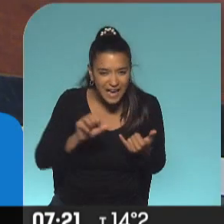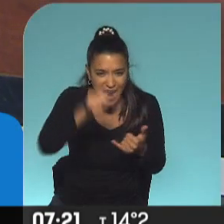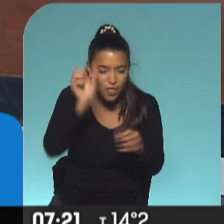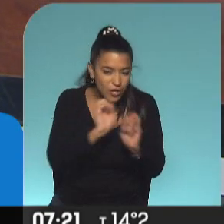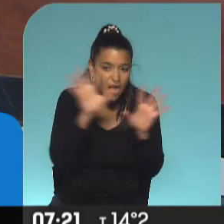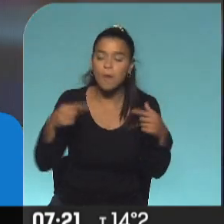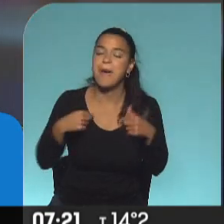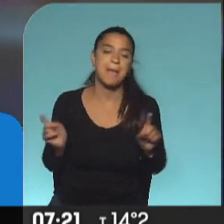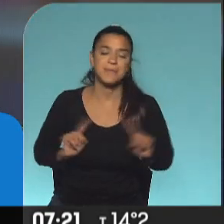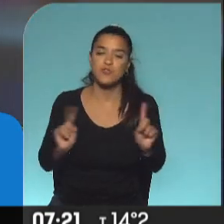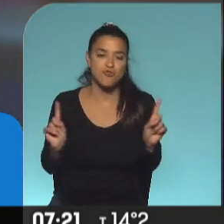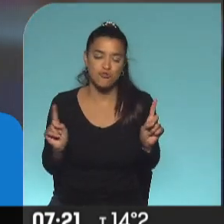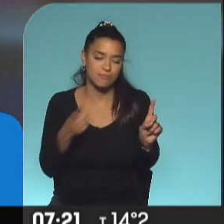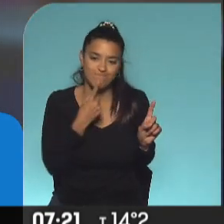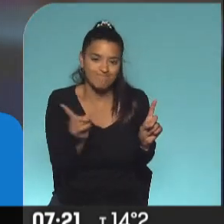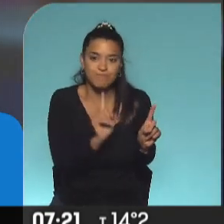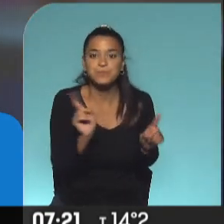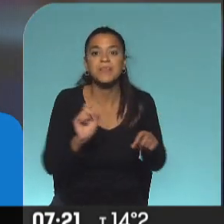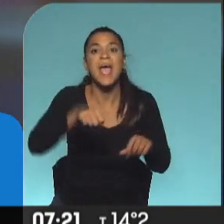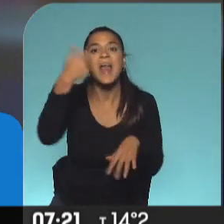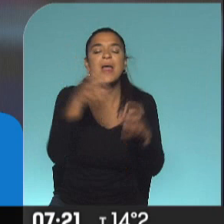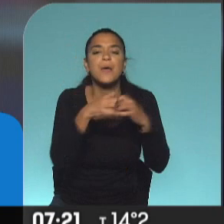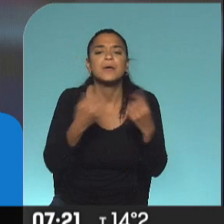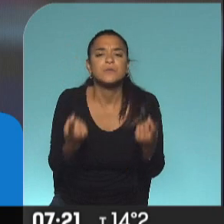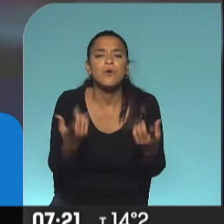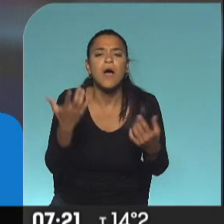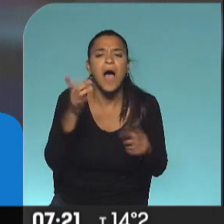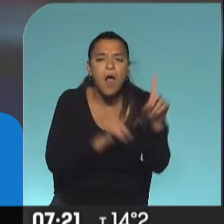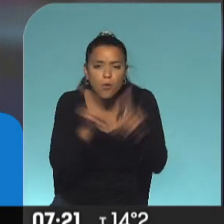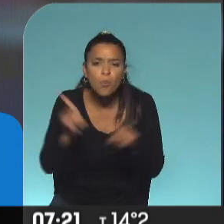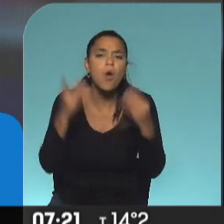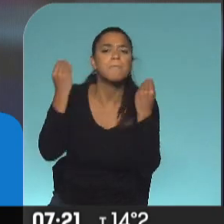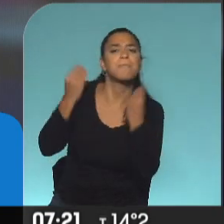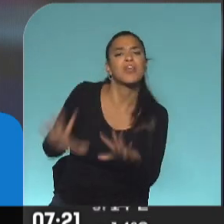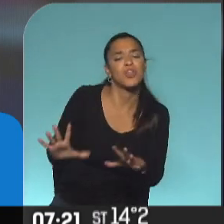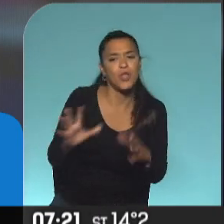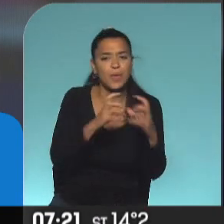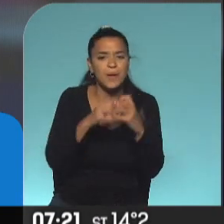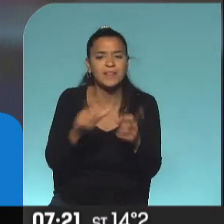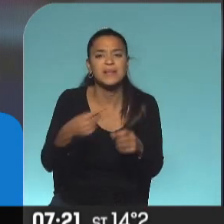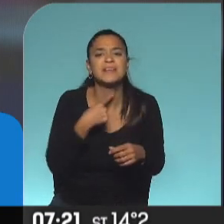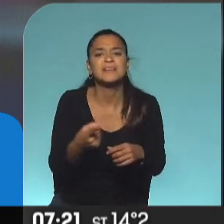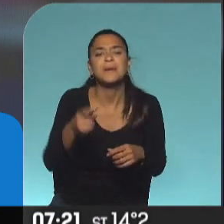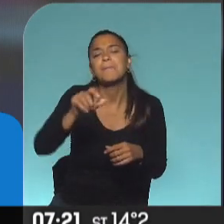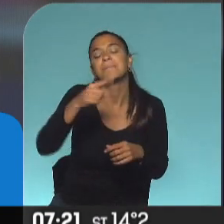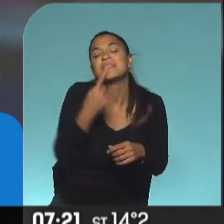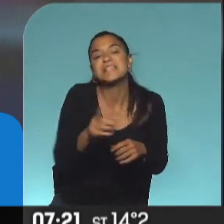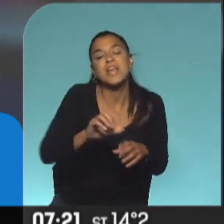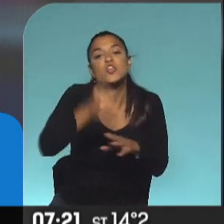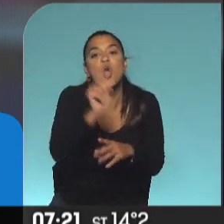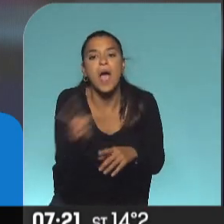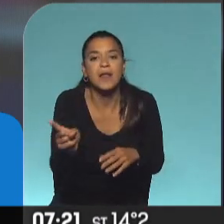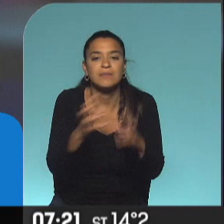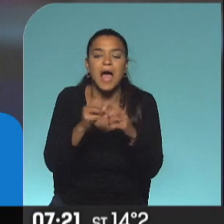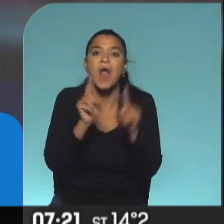No, para mí no, porque además, más que quién gana el debate, la pregunta es, ¿hubo alguno que haya perdido el debate? Los debates en general no se ganan, se pierden. ¿Hubo alguno que